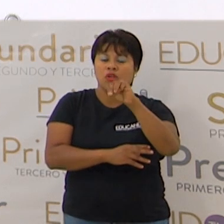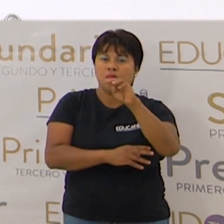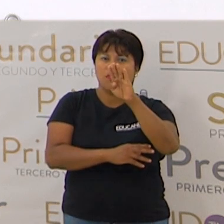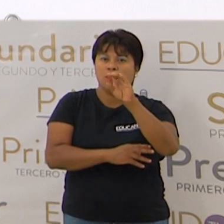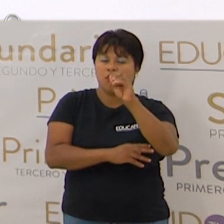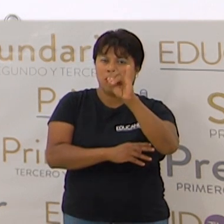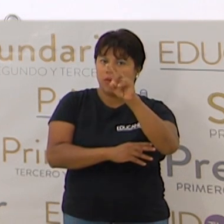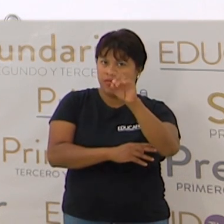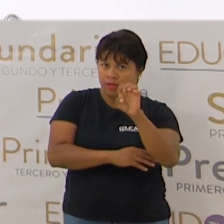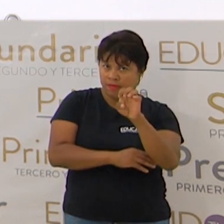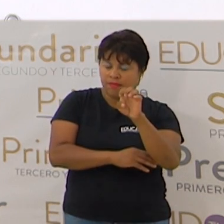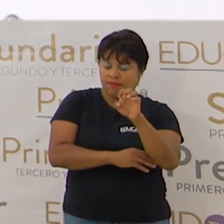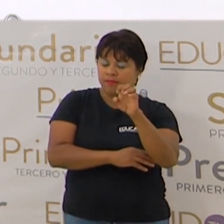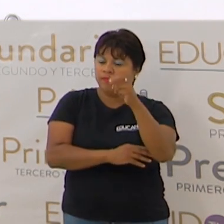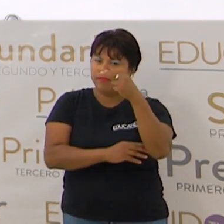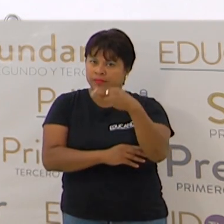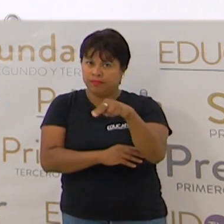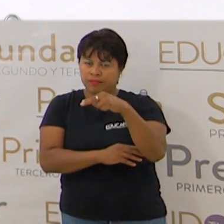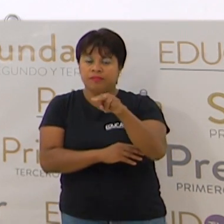romboide.